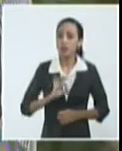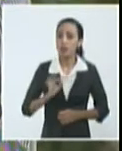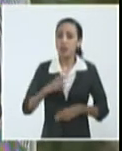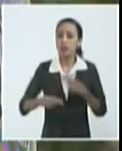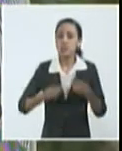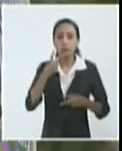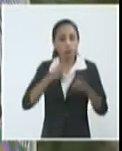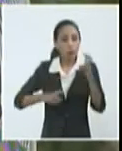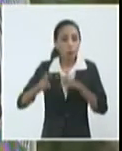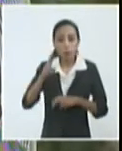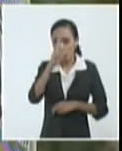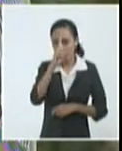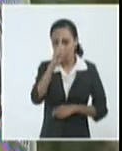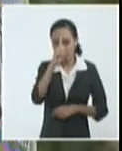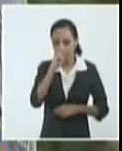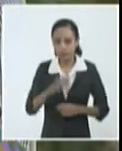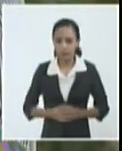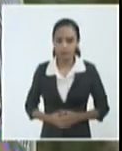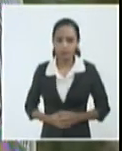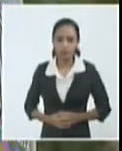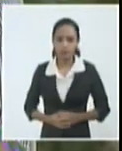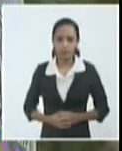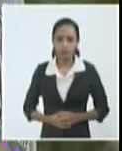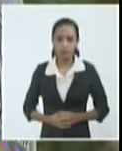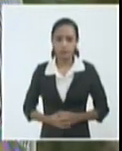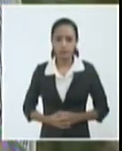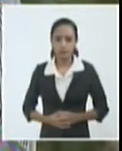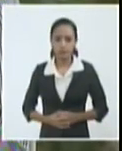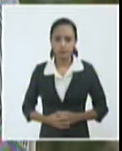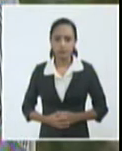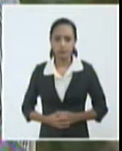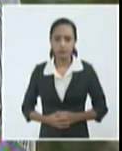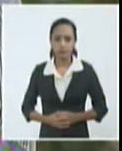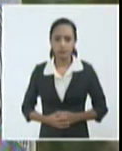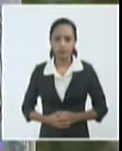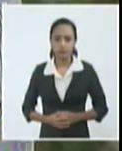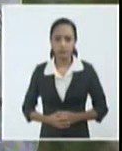clínicos y las pruebas de un quinto